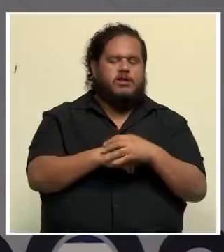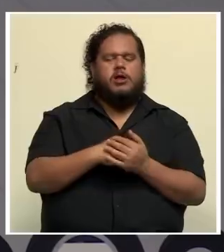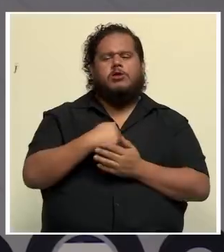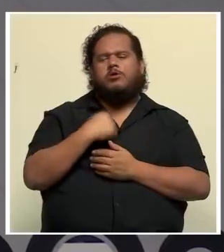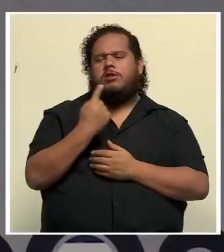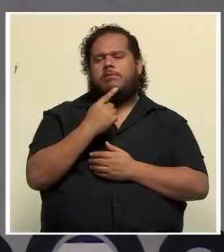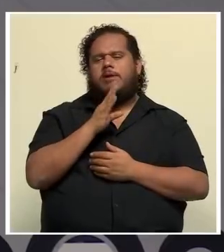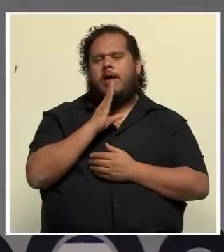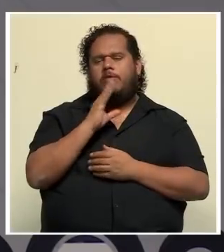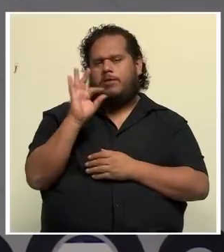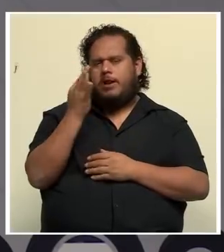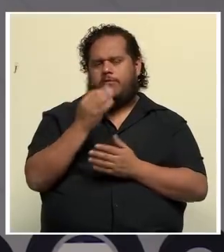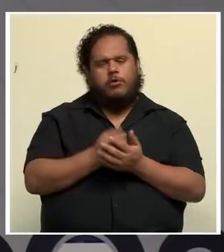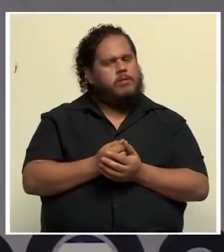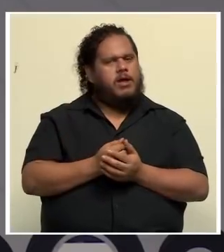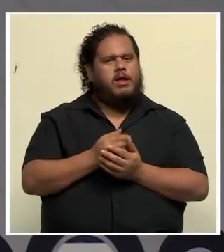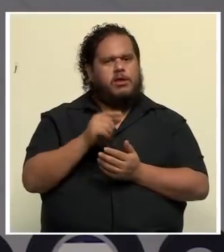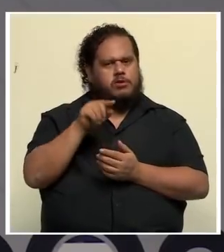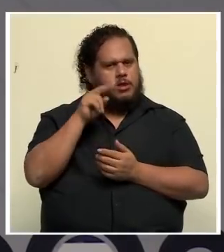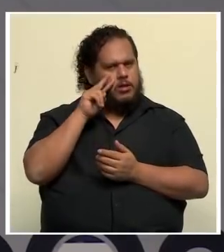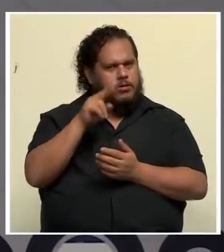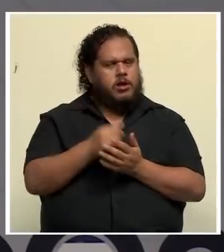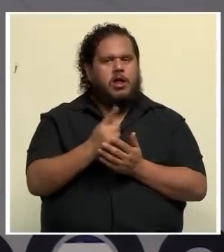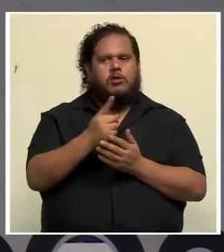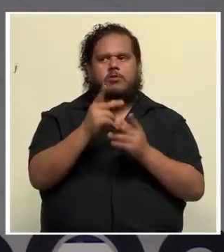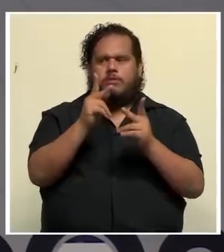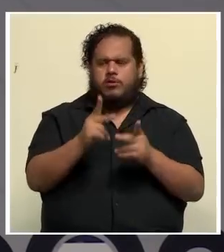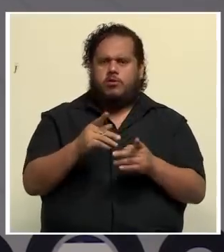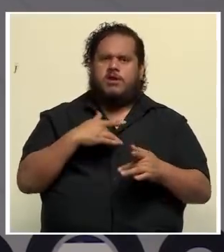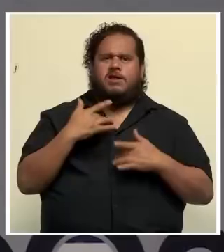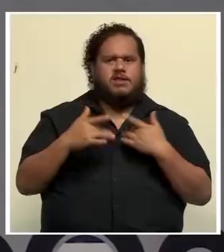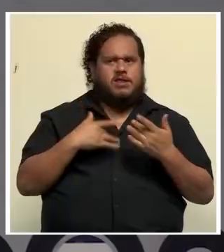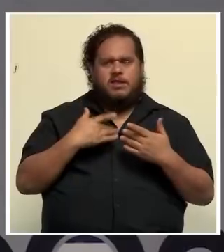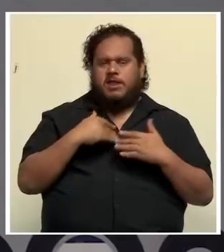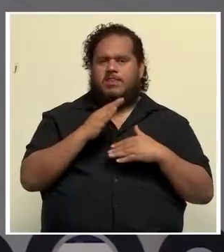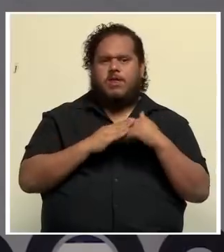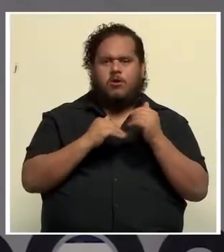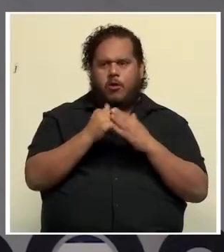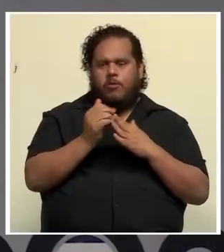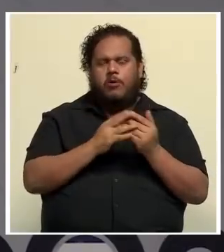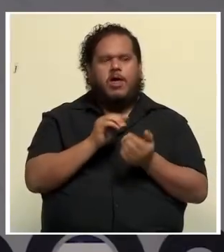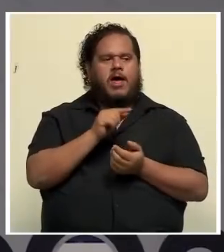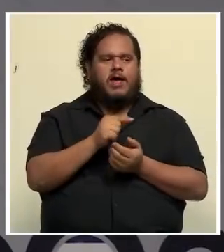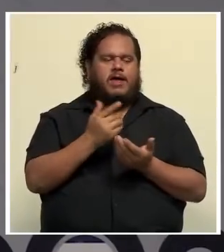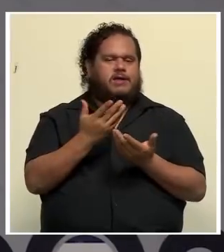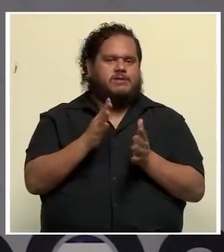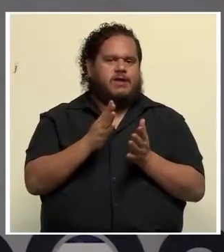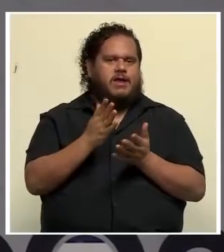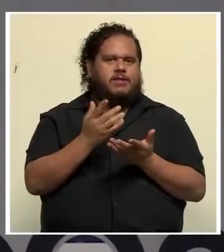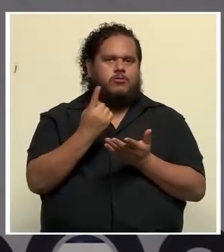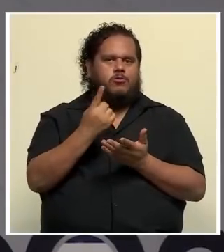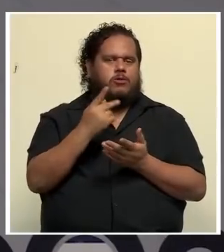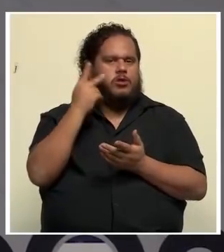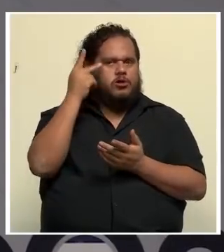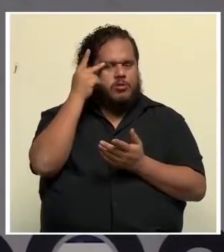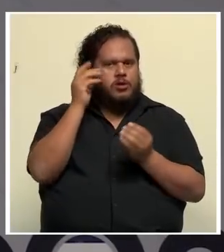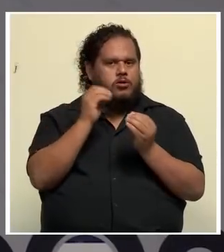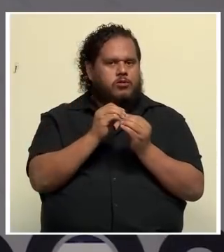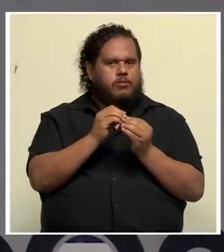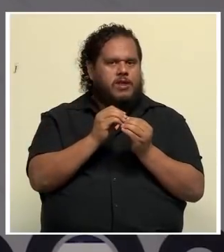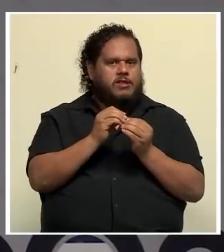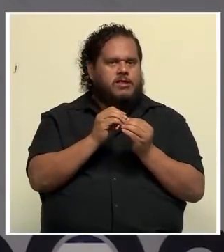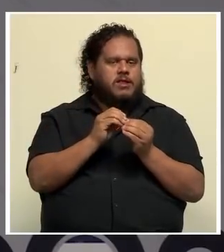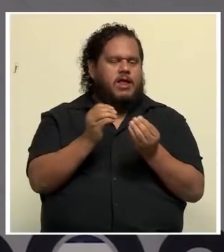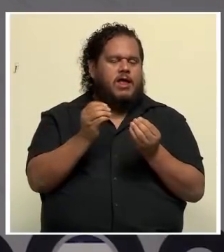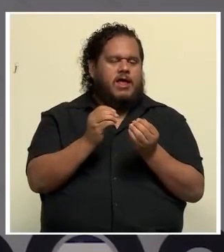Si ustedes lo notaron, es una persona que se siente cómoda, ya ha pasado por acá, algo que decía Vilma, probablemente estamos ante uno de los políticos más